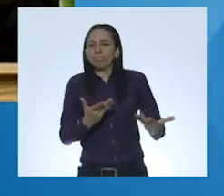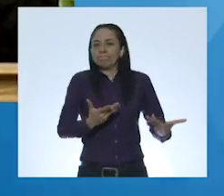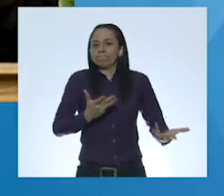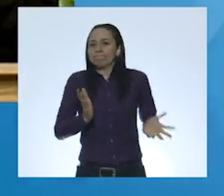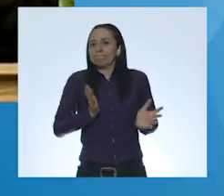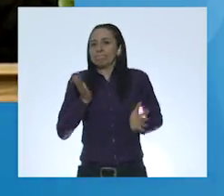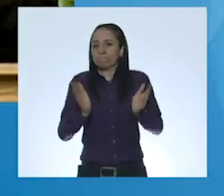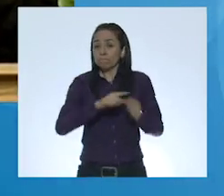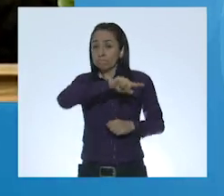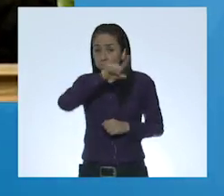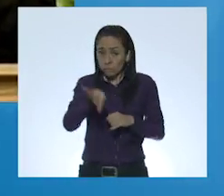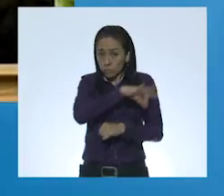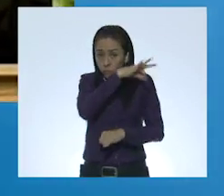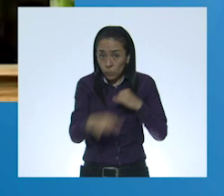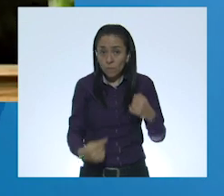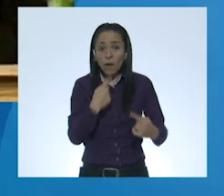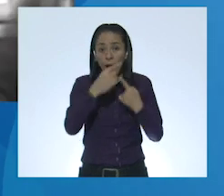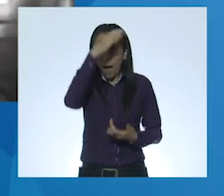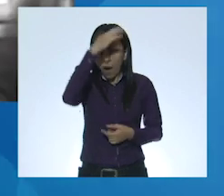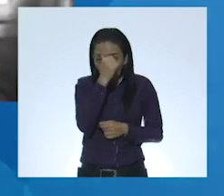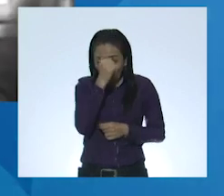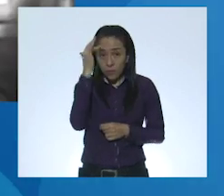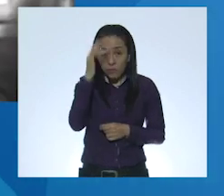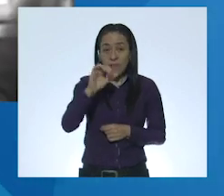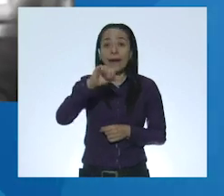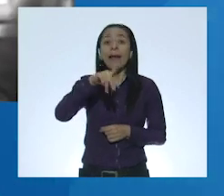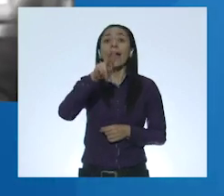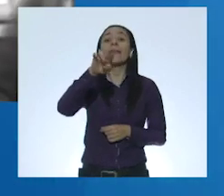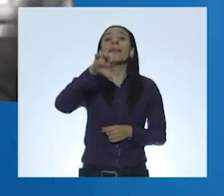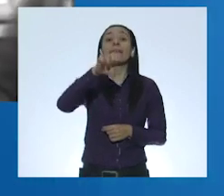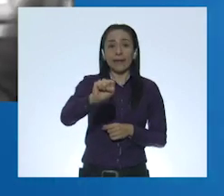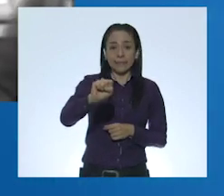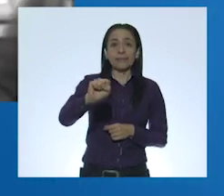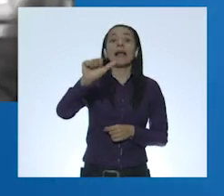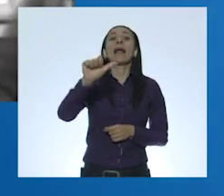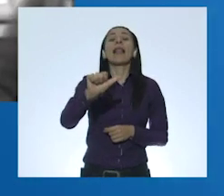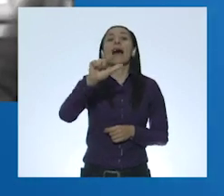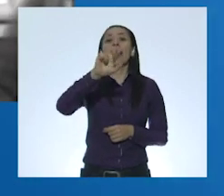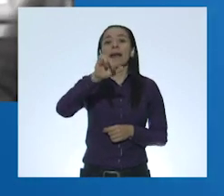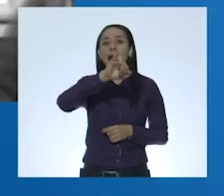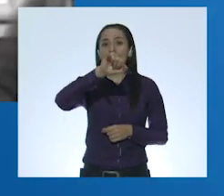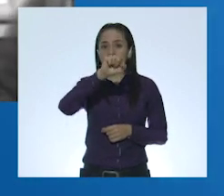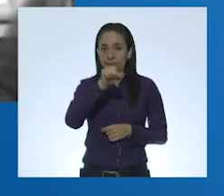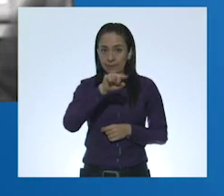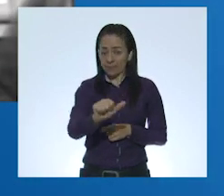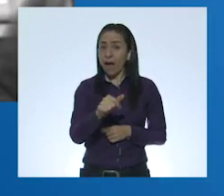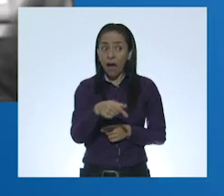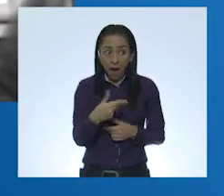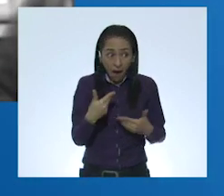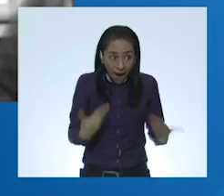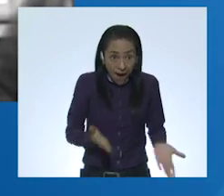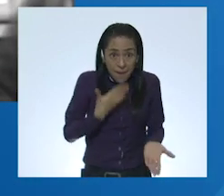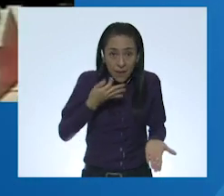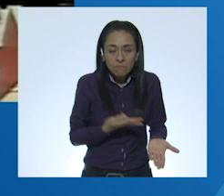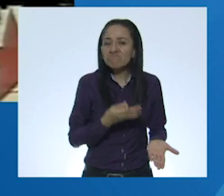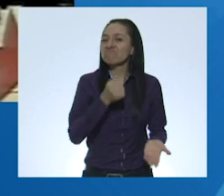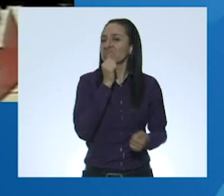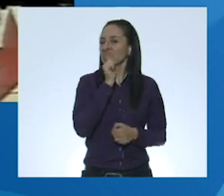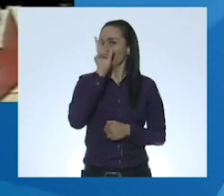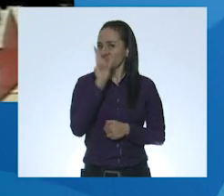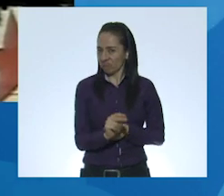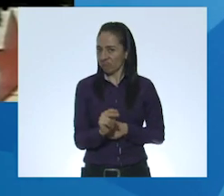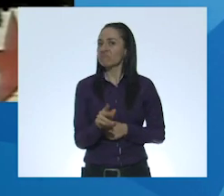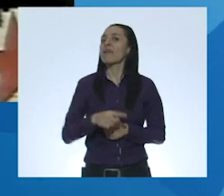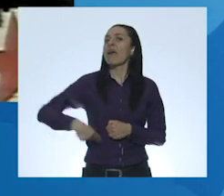resultado los acuerdos de San Andrés Larráinzar, que aún no se cumplen. los indígenas mexicanos vivieron por siglos